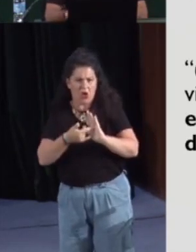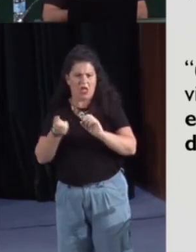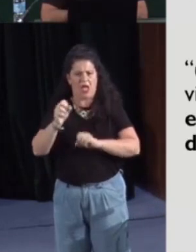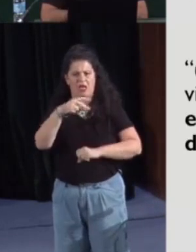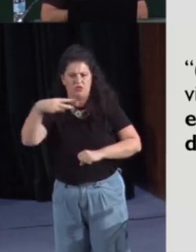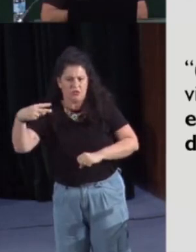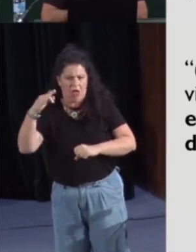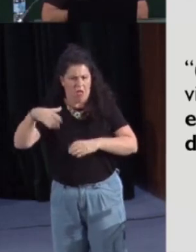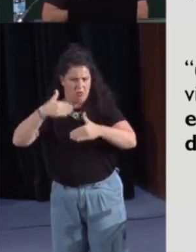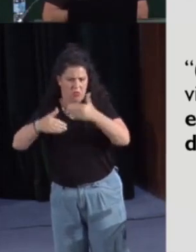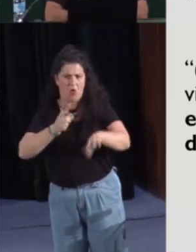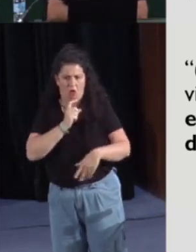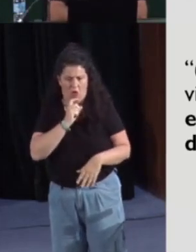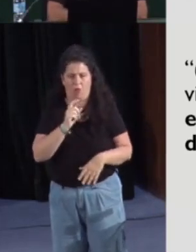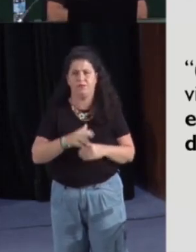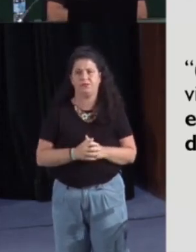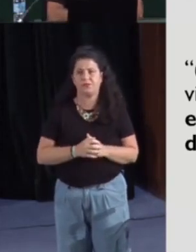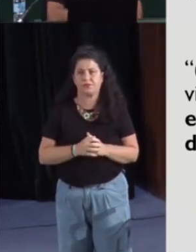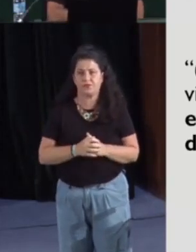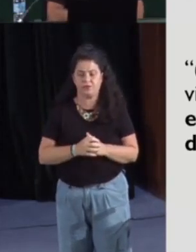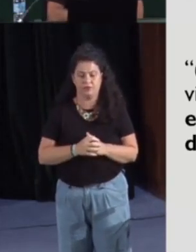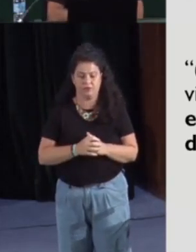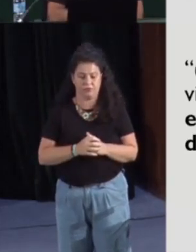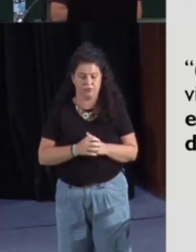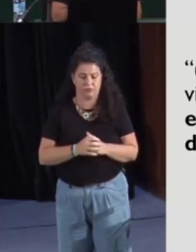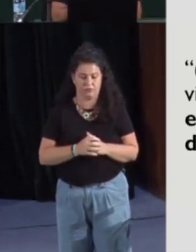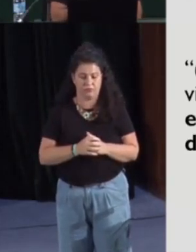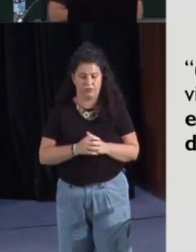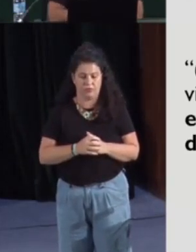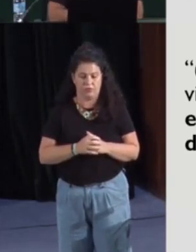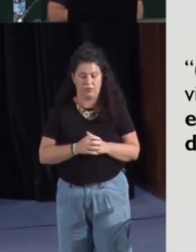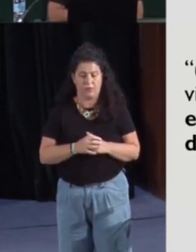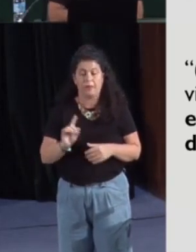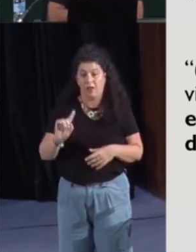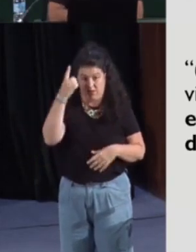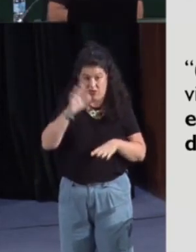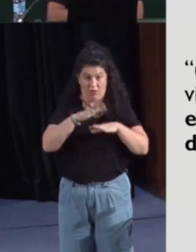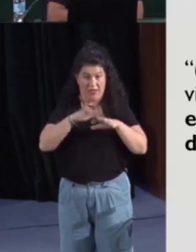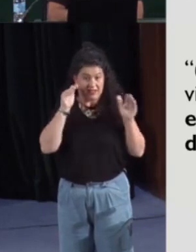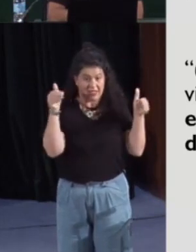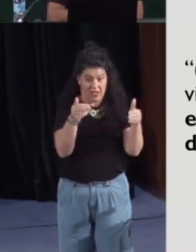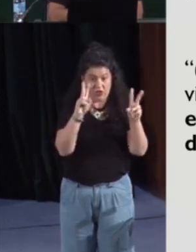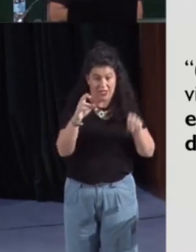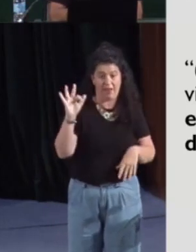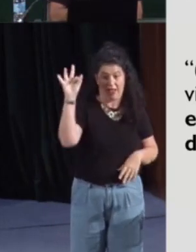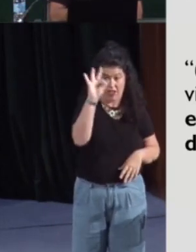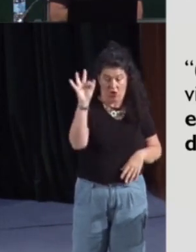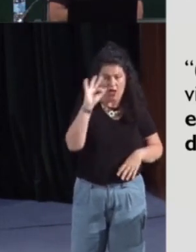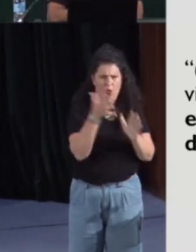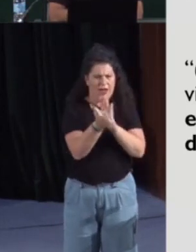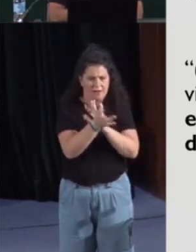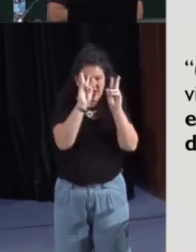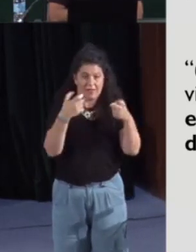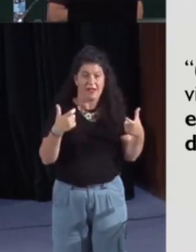investigaciones. En primer lugar, queda muy claro, todos sabemos que el vino, el sector